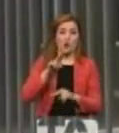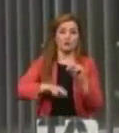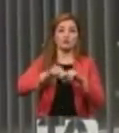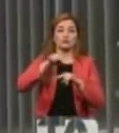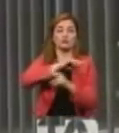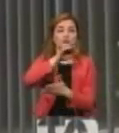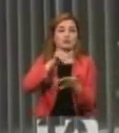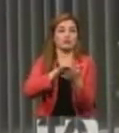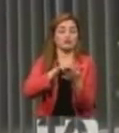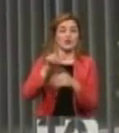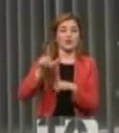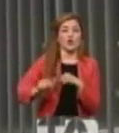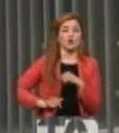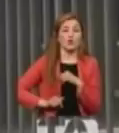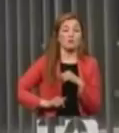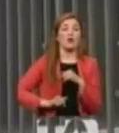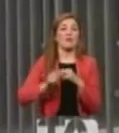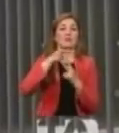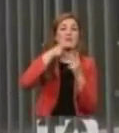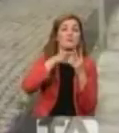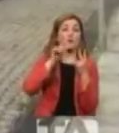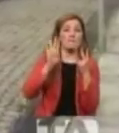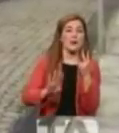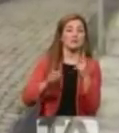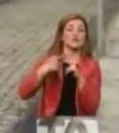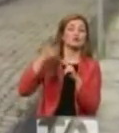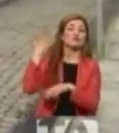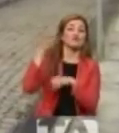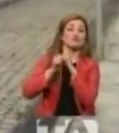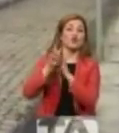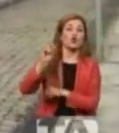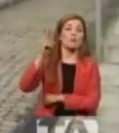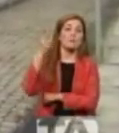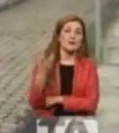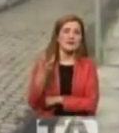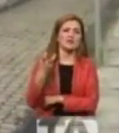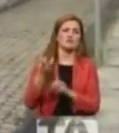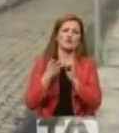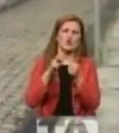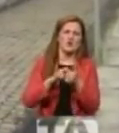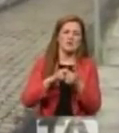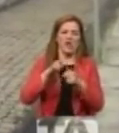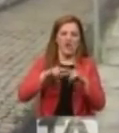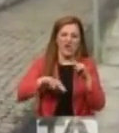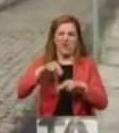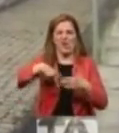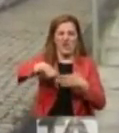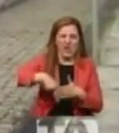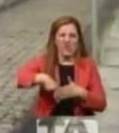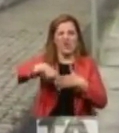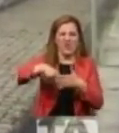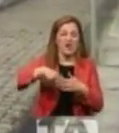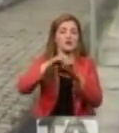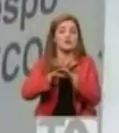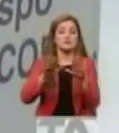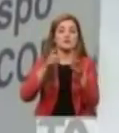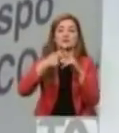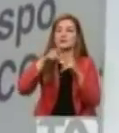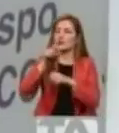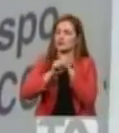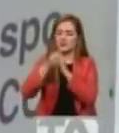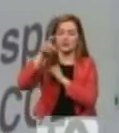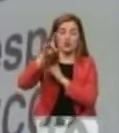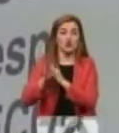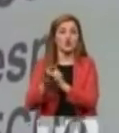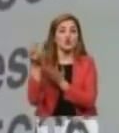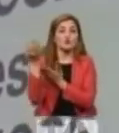del centro de salud tipo B inició en el 2013 y tras varios inconvenientes concluyó a inicios de este año.